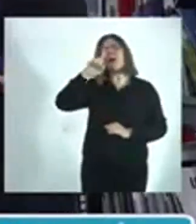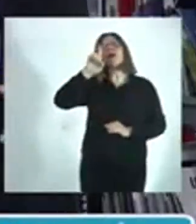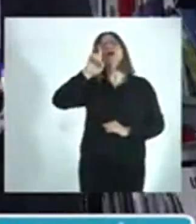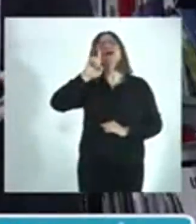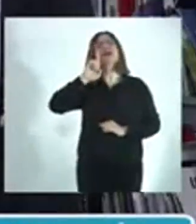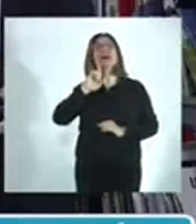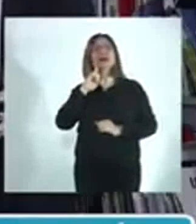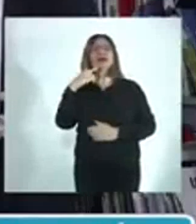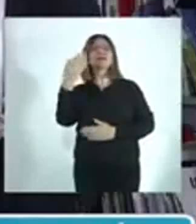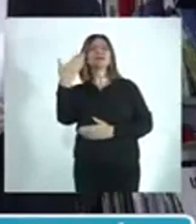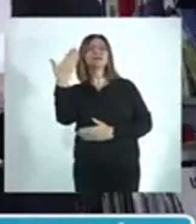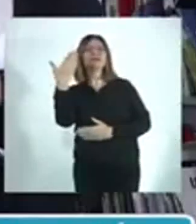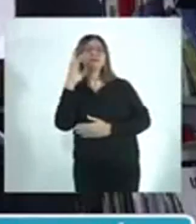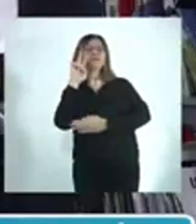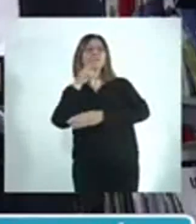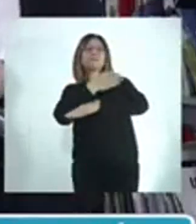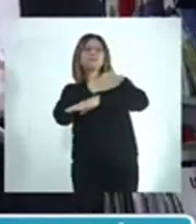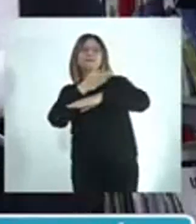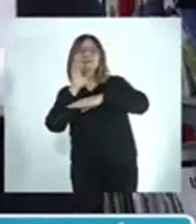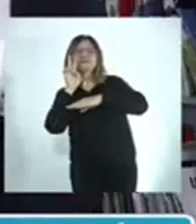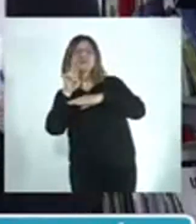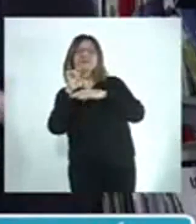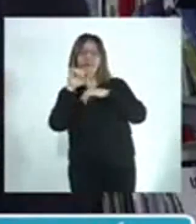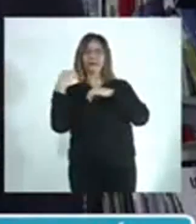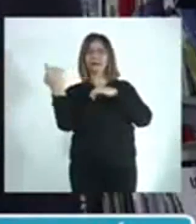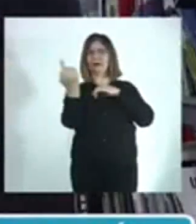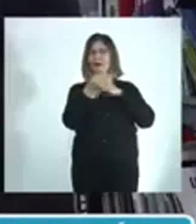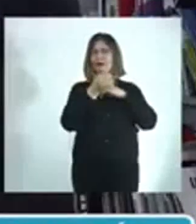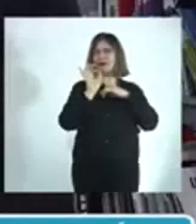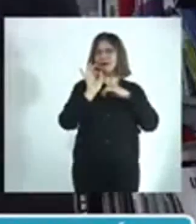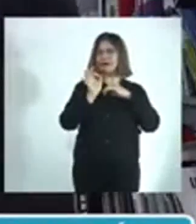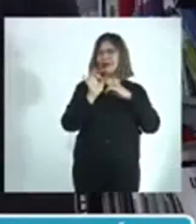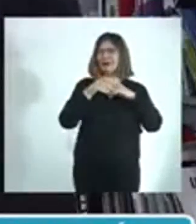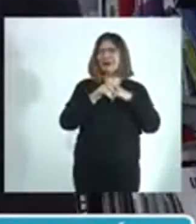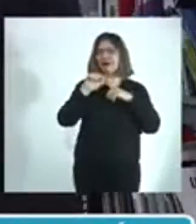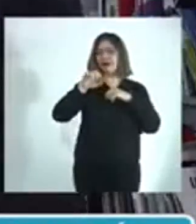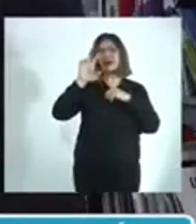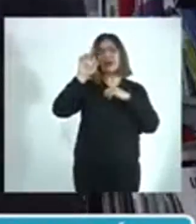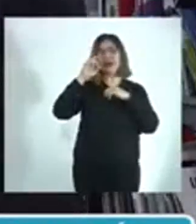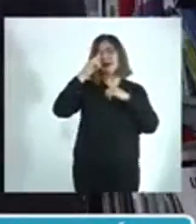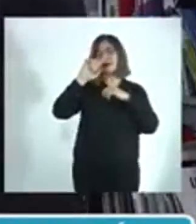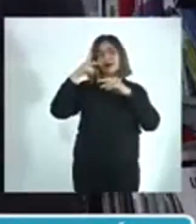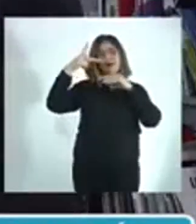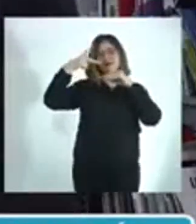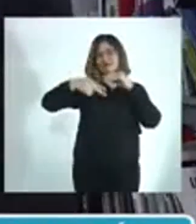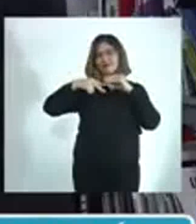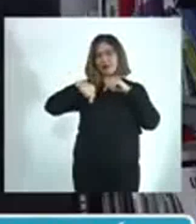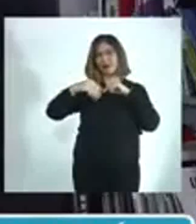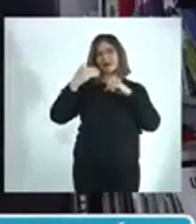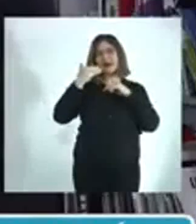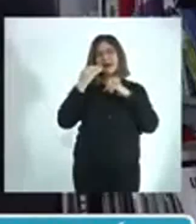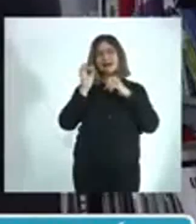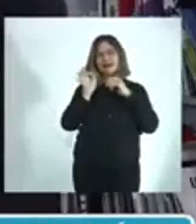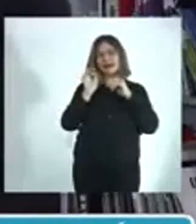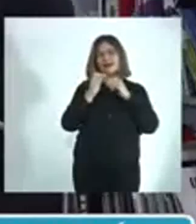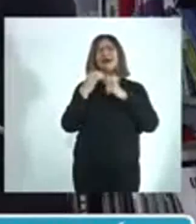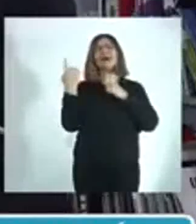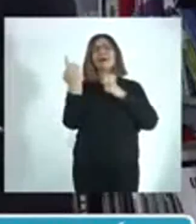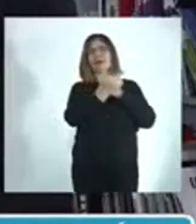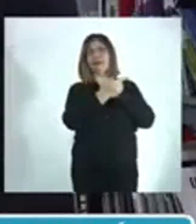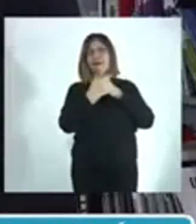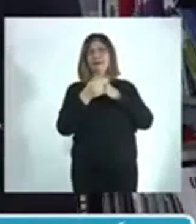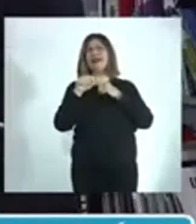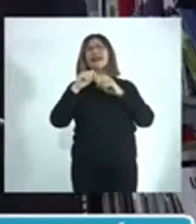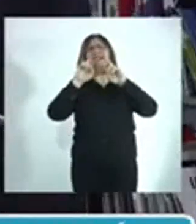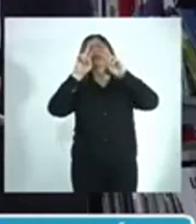la mayoría de los docentes, ya están cumpliendo en esta etapa y finalizando el Congreso, porque recordemos que el quinto